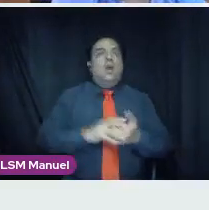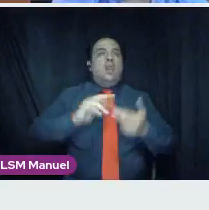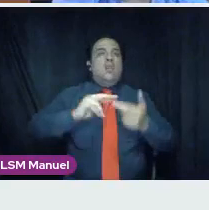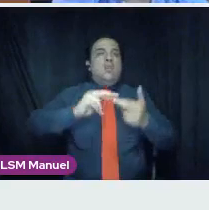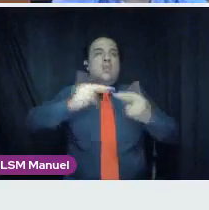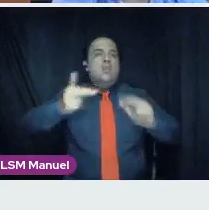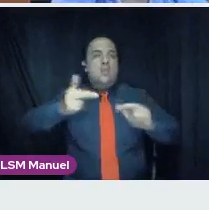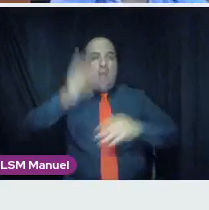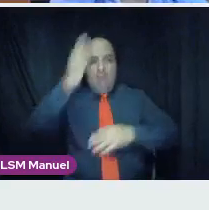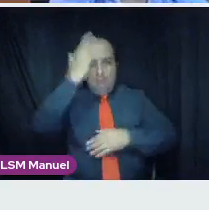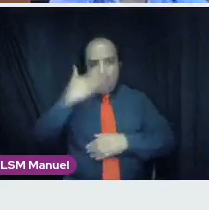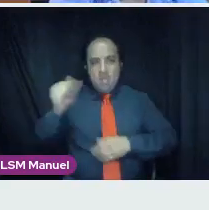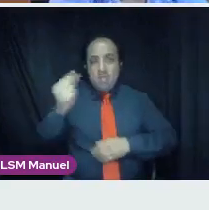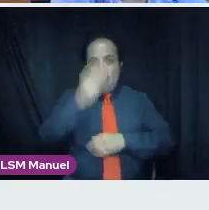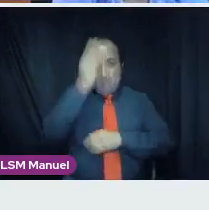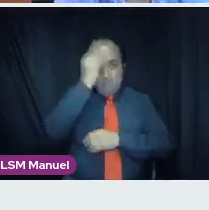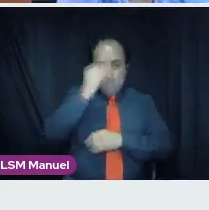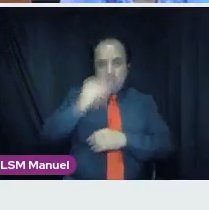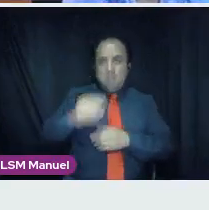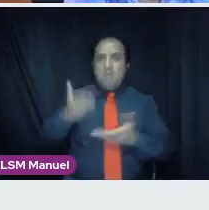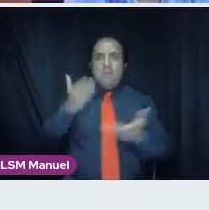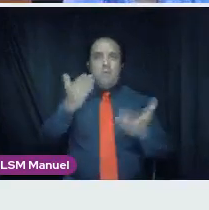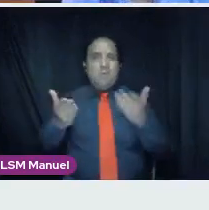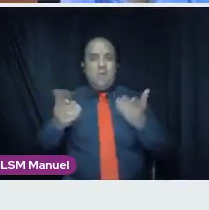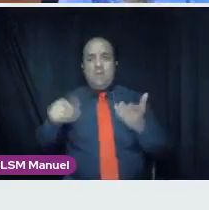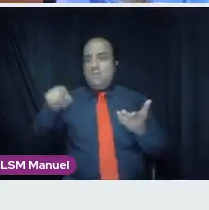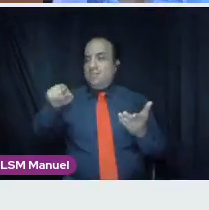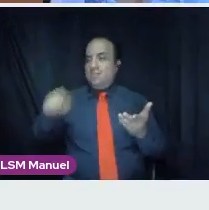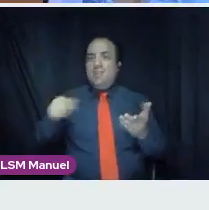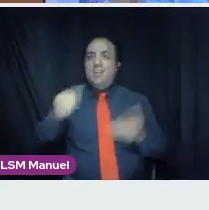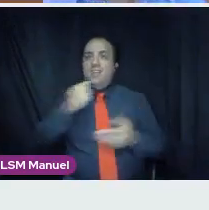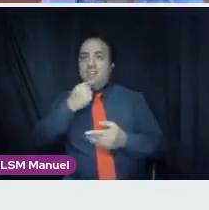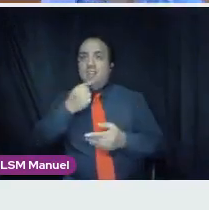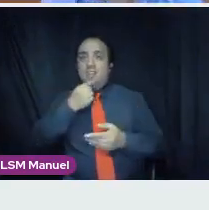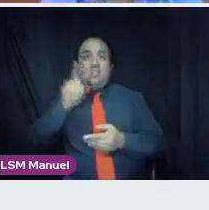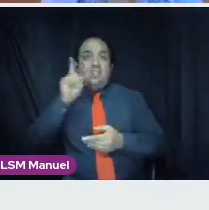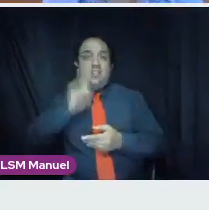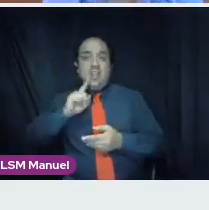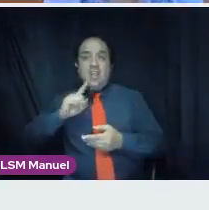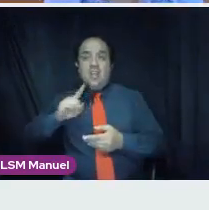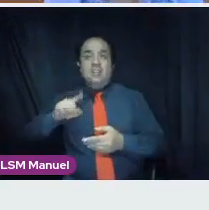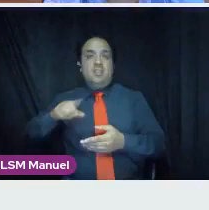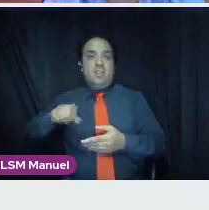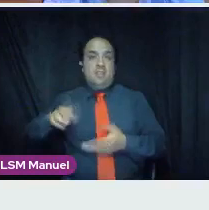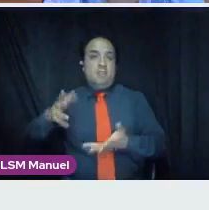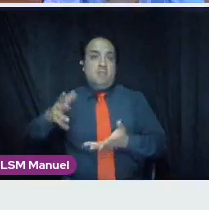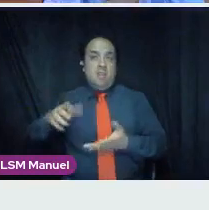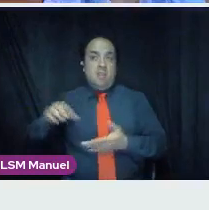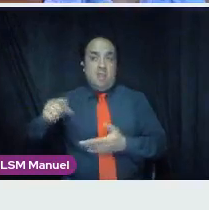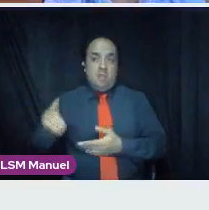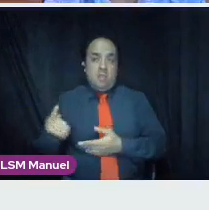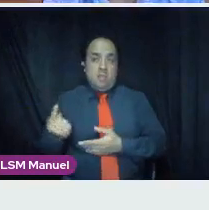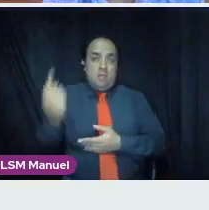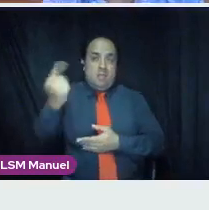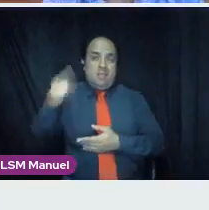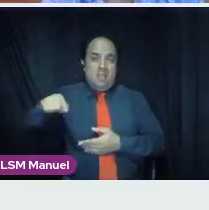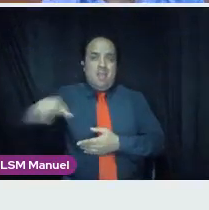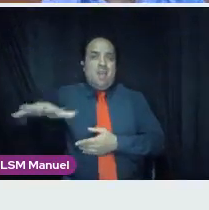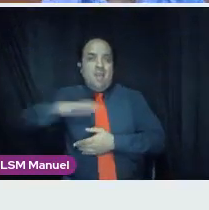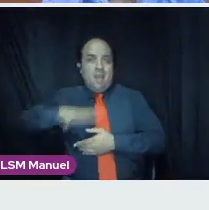necesitan aprender versus a niños y niñas que crecen en zonas rurales,